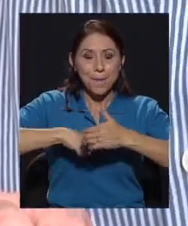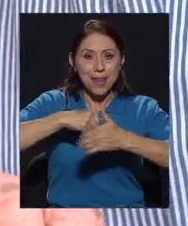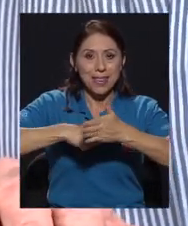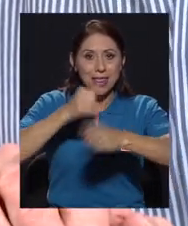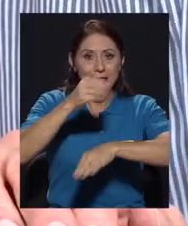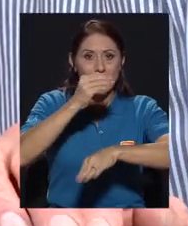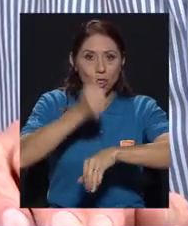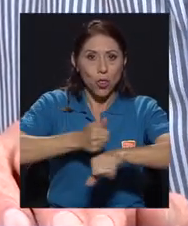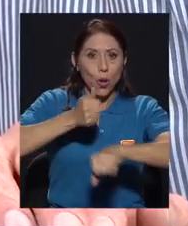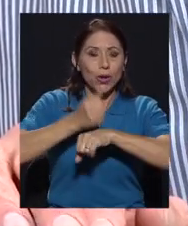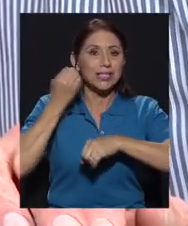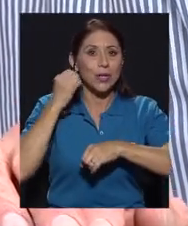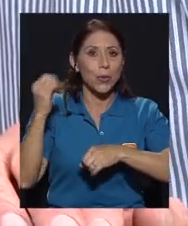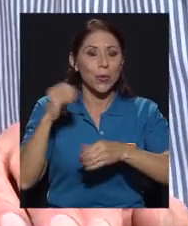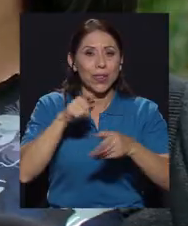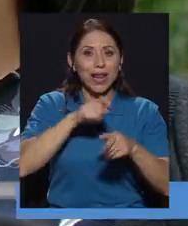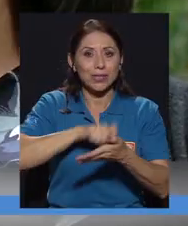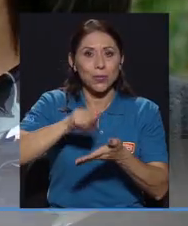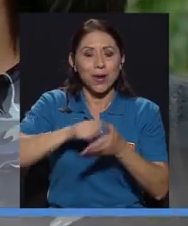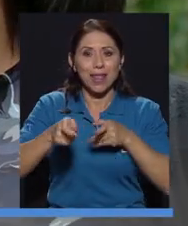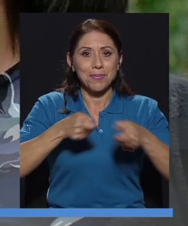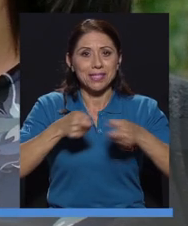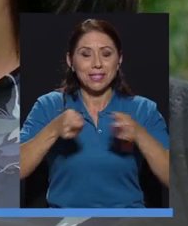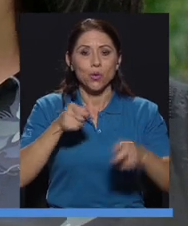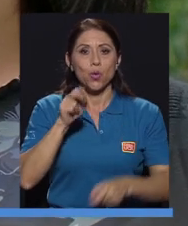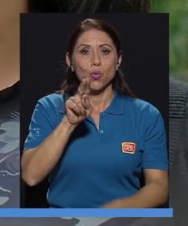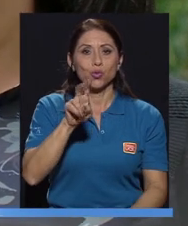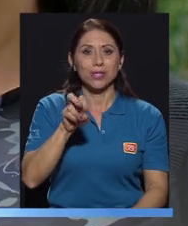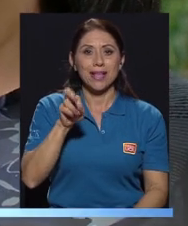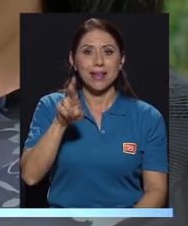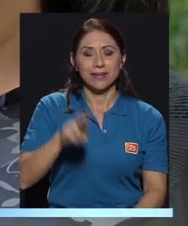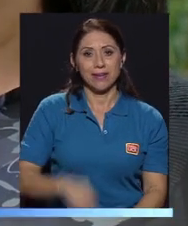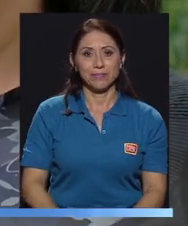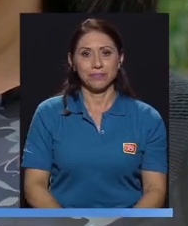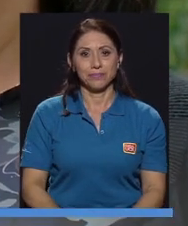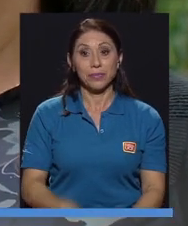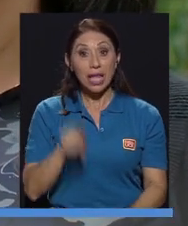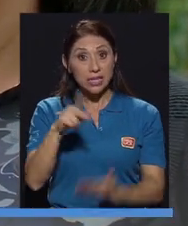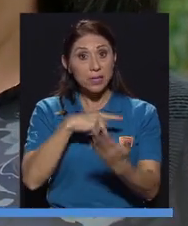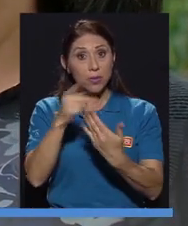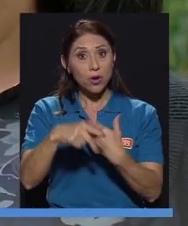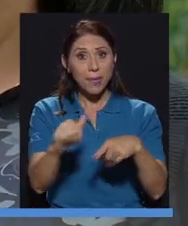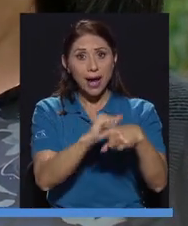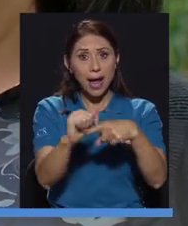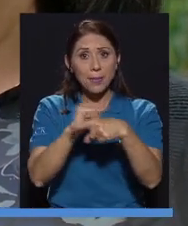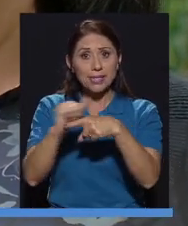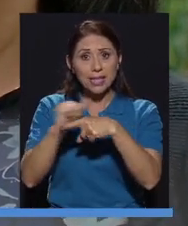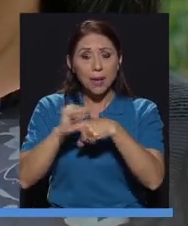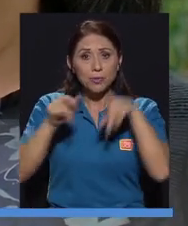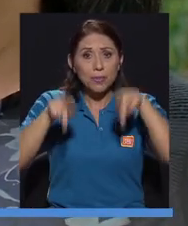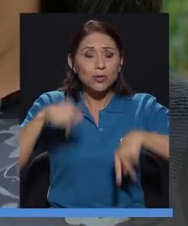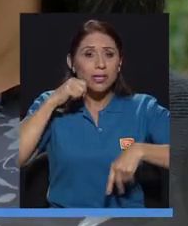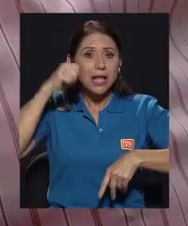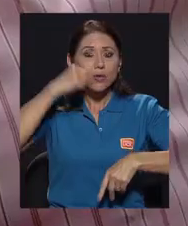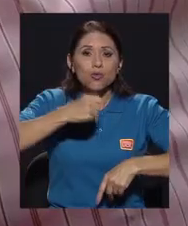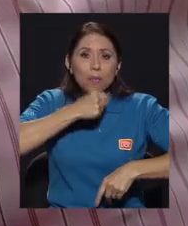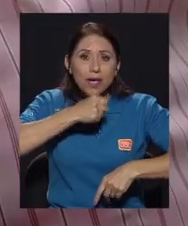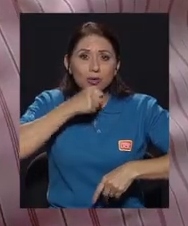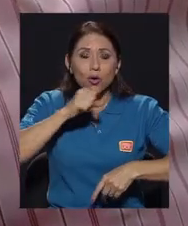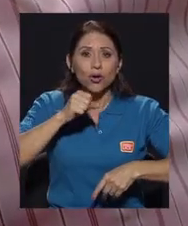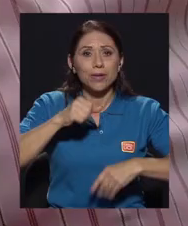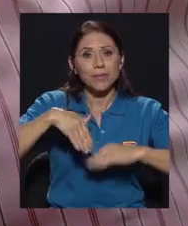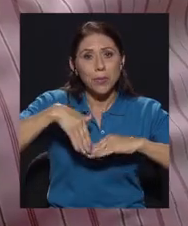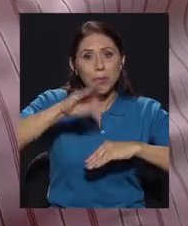de Negocios de la UCR. Es un programa por medio del cual capacitamos a adultos mayores de 60 años para